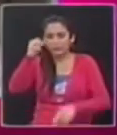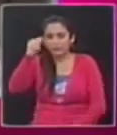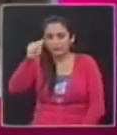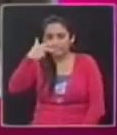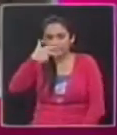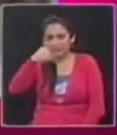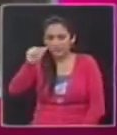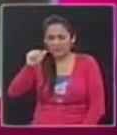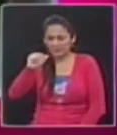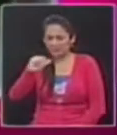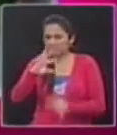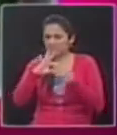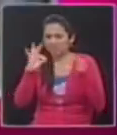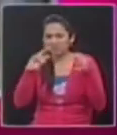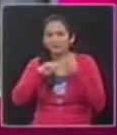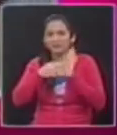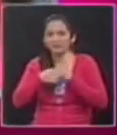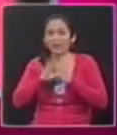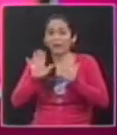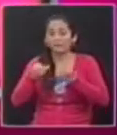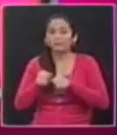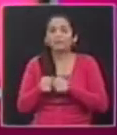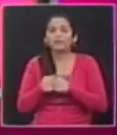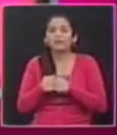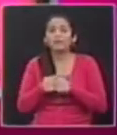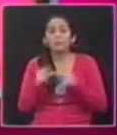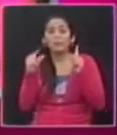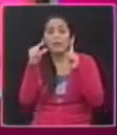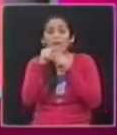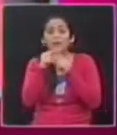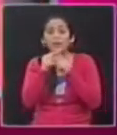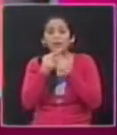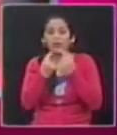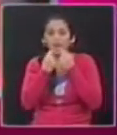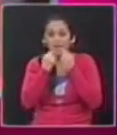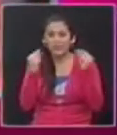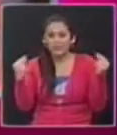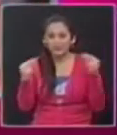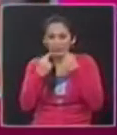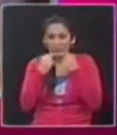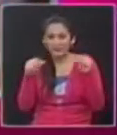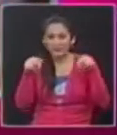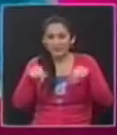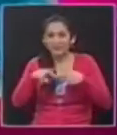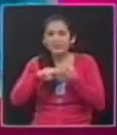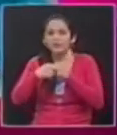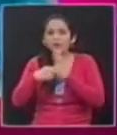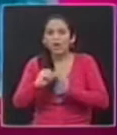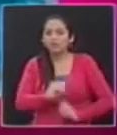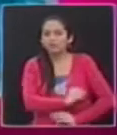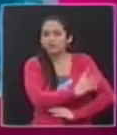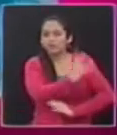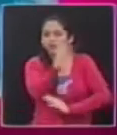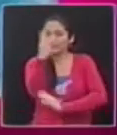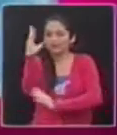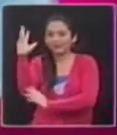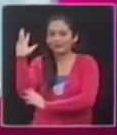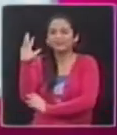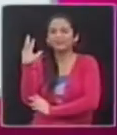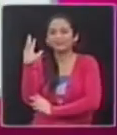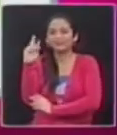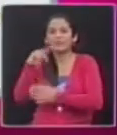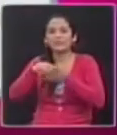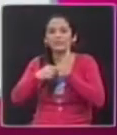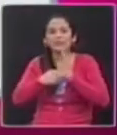palabra quechua que significa bosque, que significa convivencia